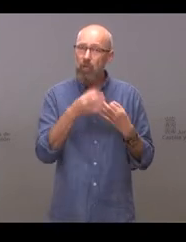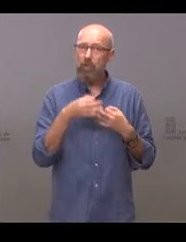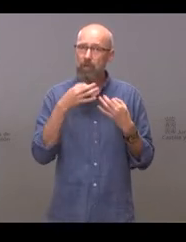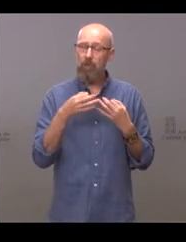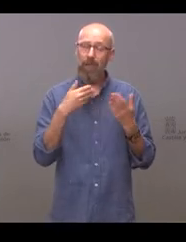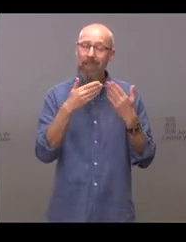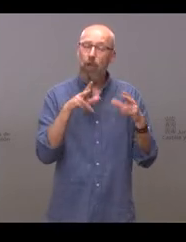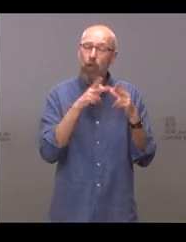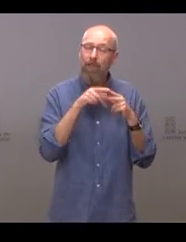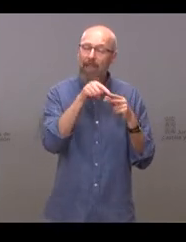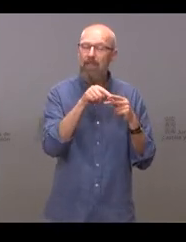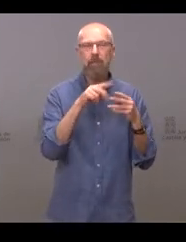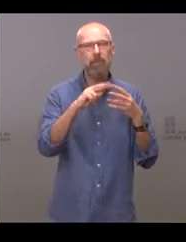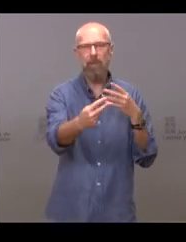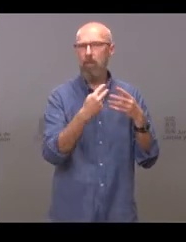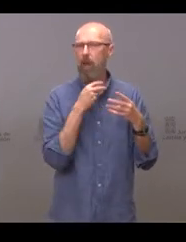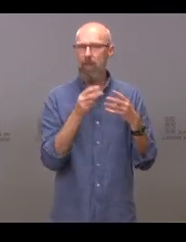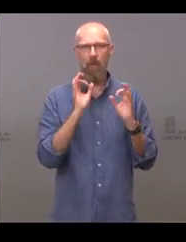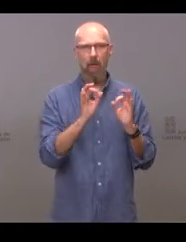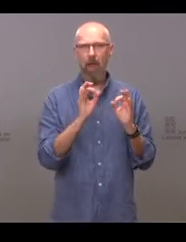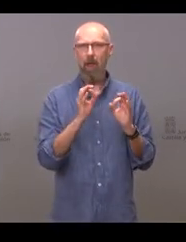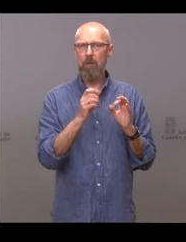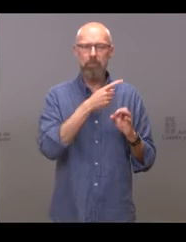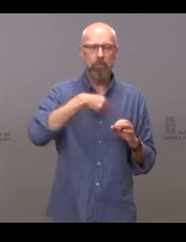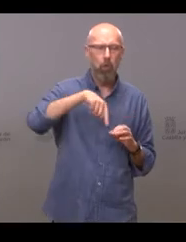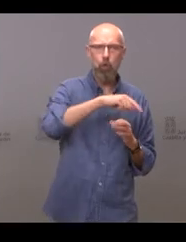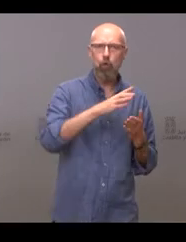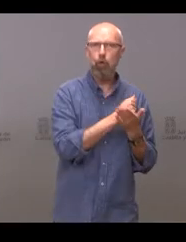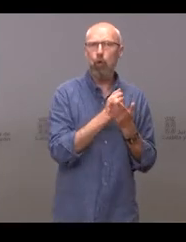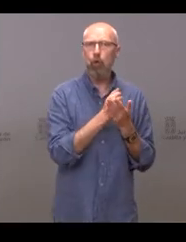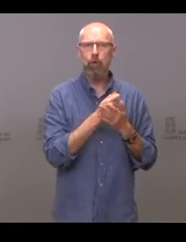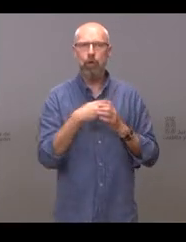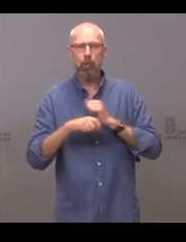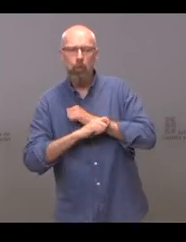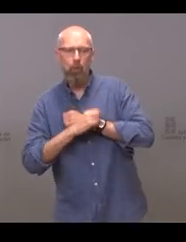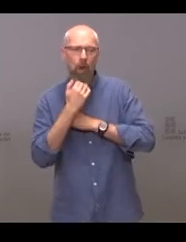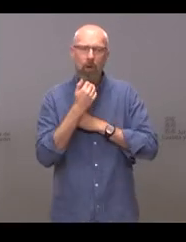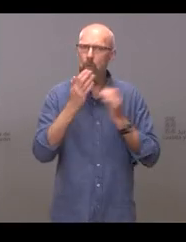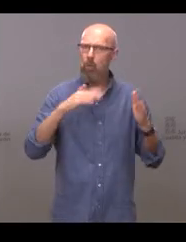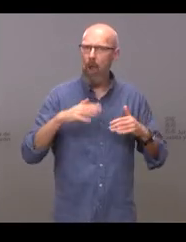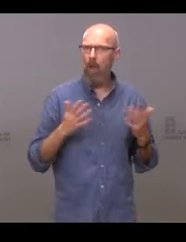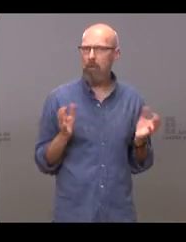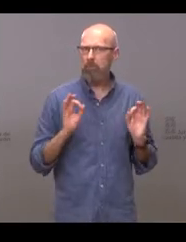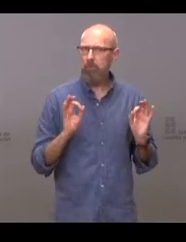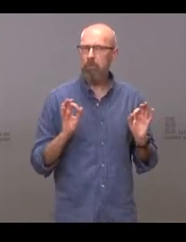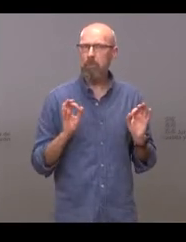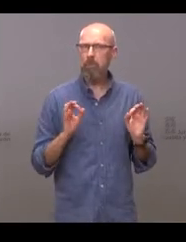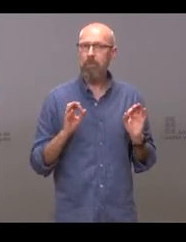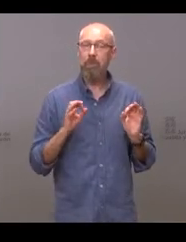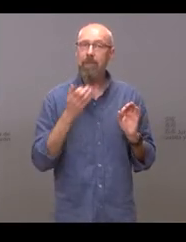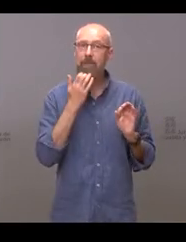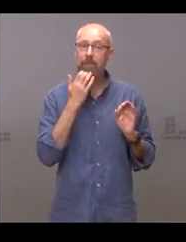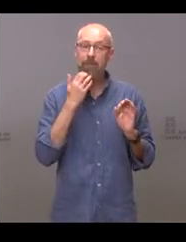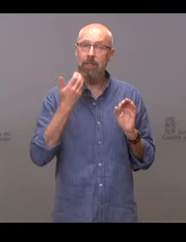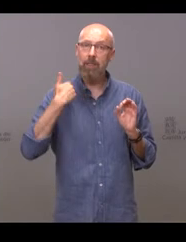transparencia transparencia por parte de todos no hay no hay no hay trampa ni cartón dentro dentro del mismo y desde luego el culmen es cuando vamos